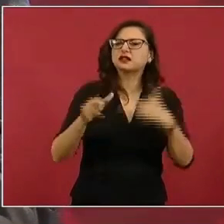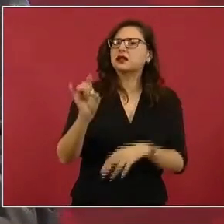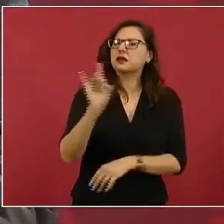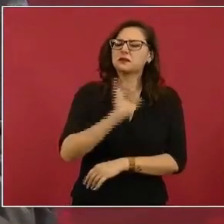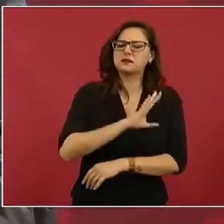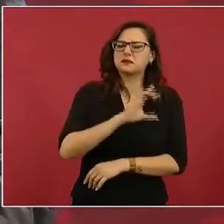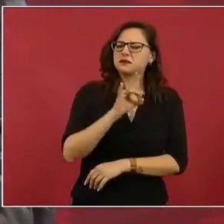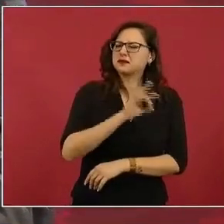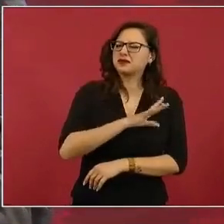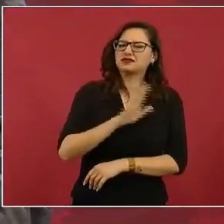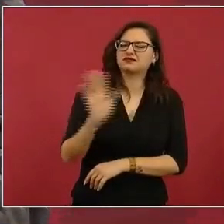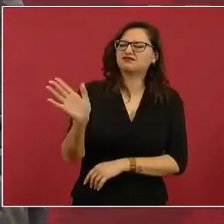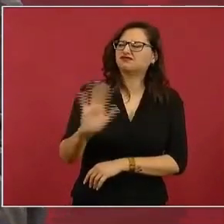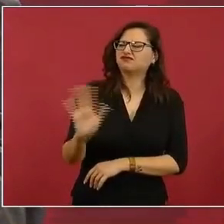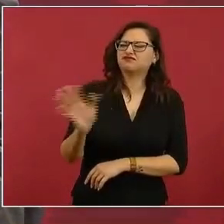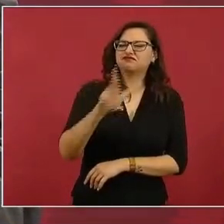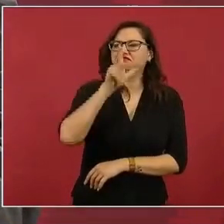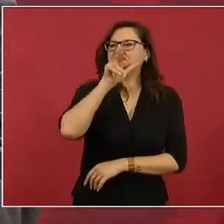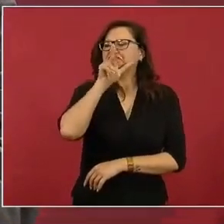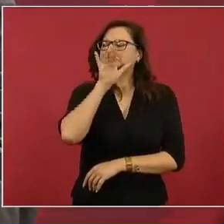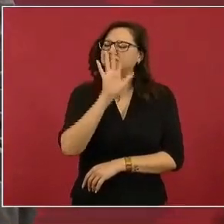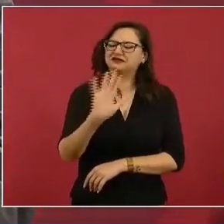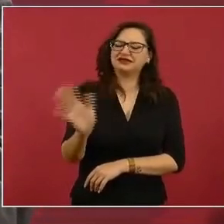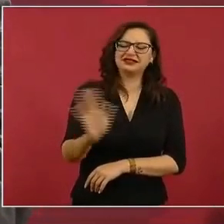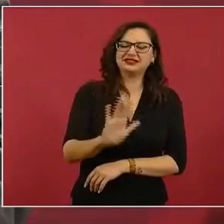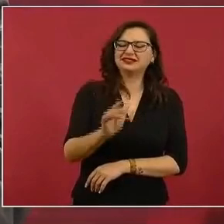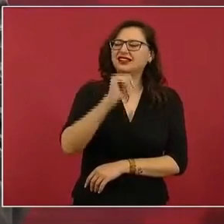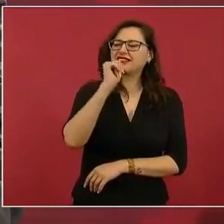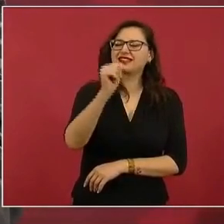tenga ninguna preocupación,